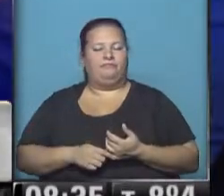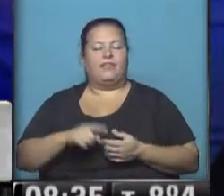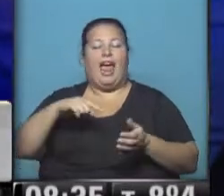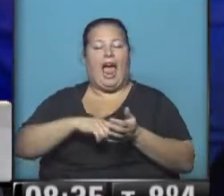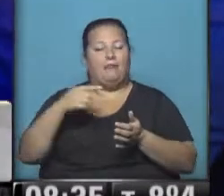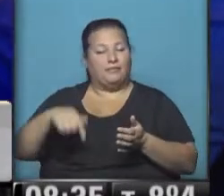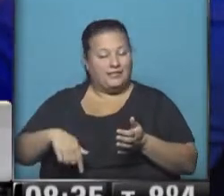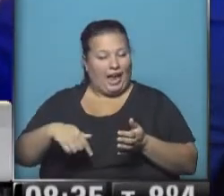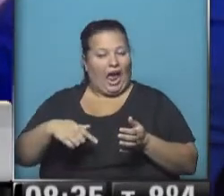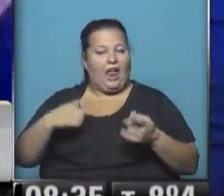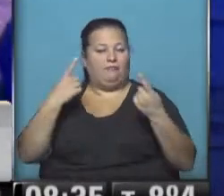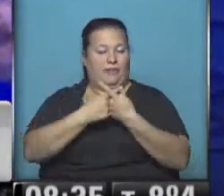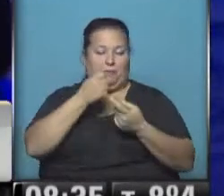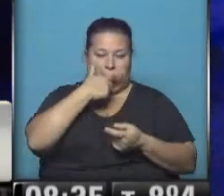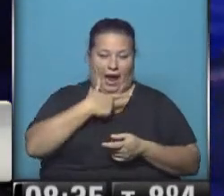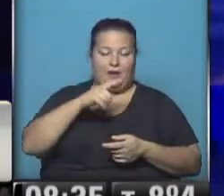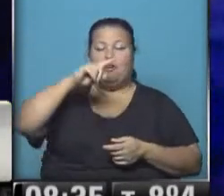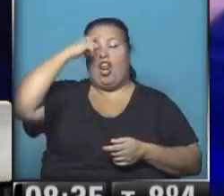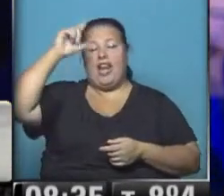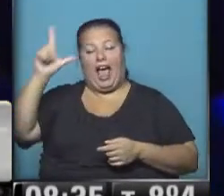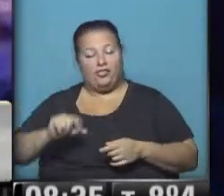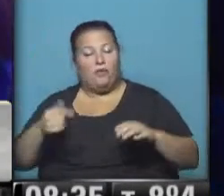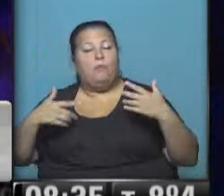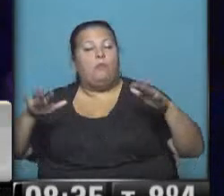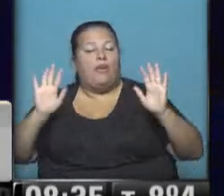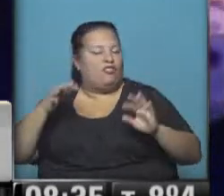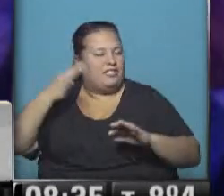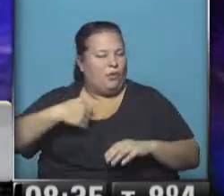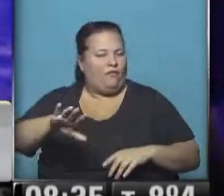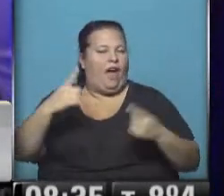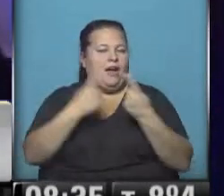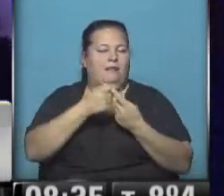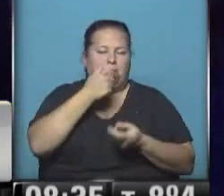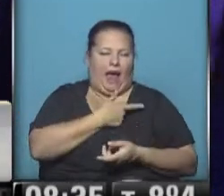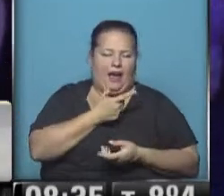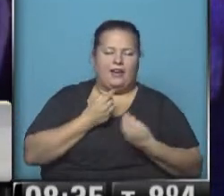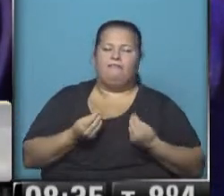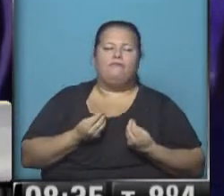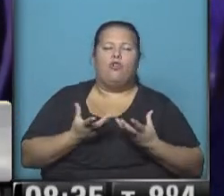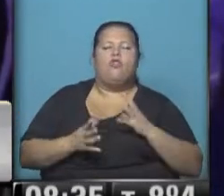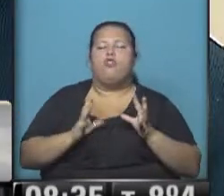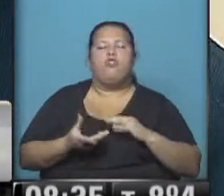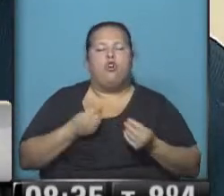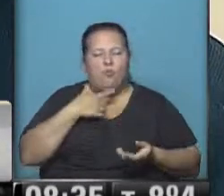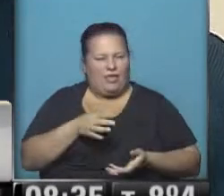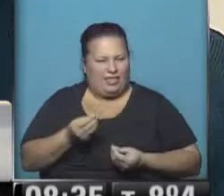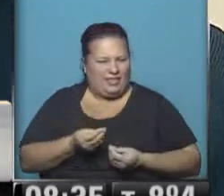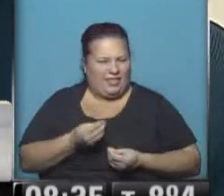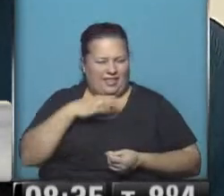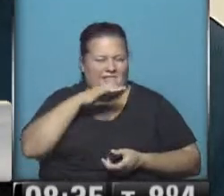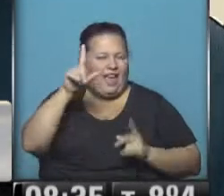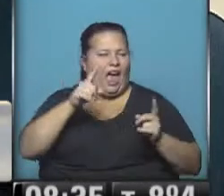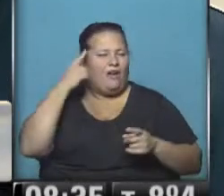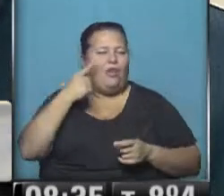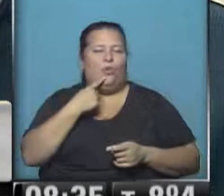capital enfrentamos a macri pero a nivel nacional quizás o seguramente vamos con macri que que es como es como se entendería esto para quienes tienen